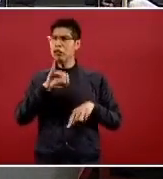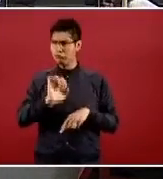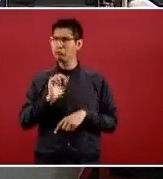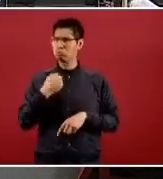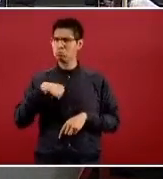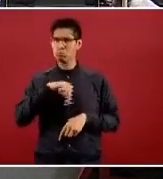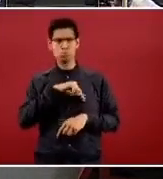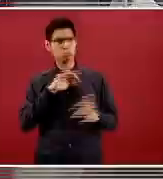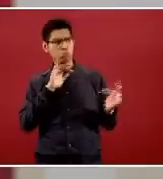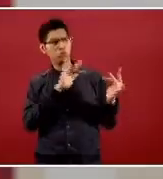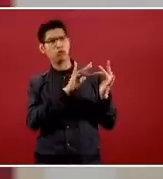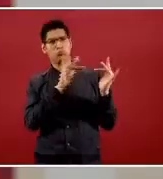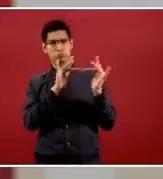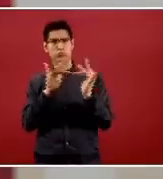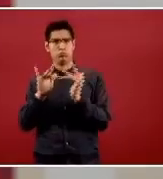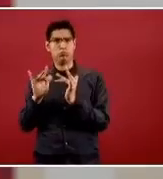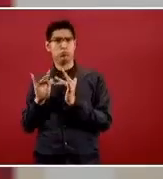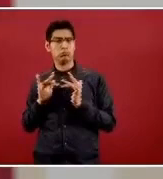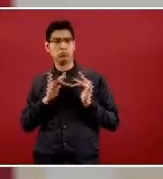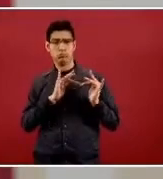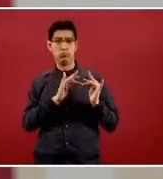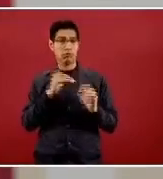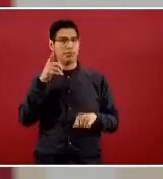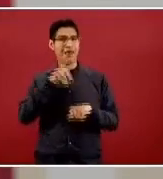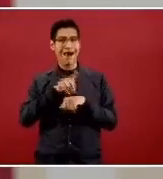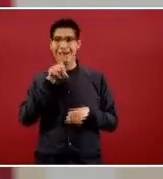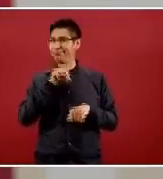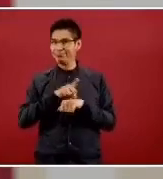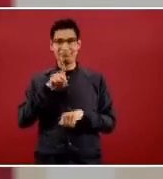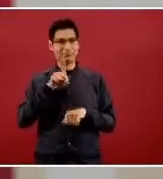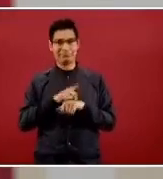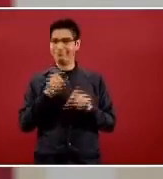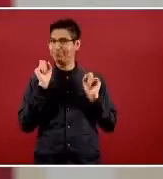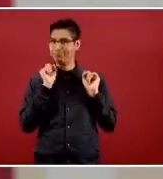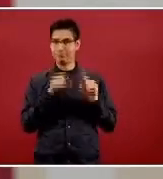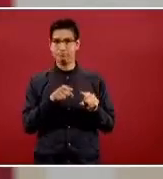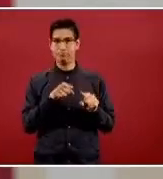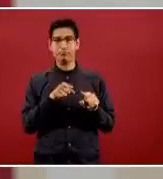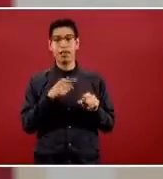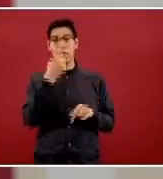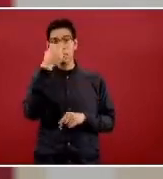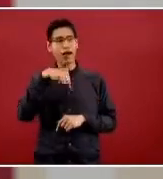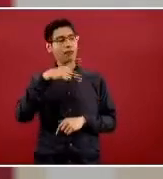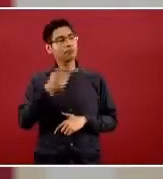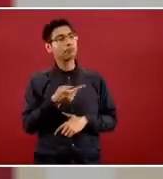contacto, estamos en contacto todos los días con ellos para saber qué